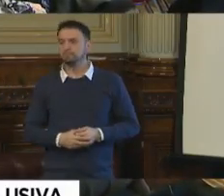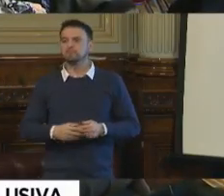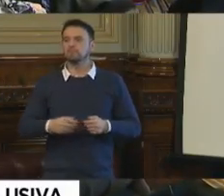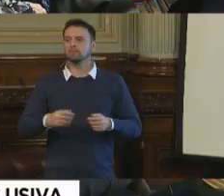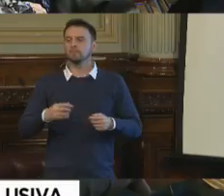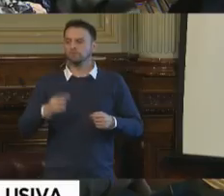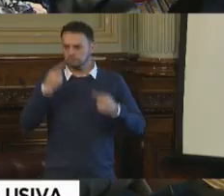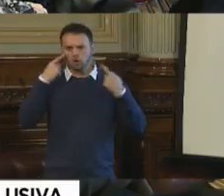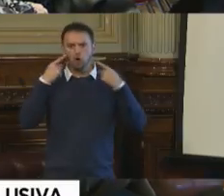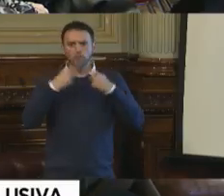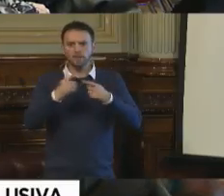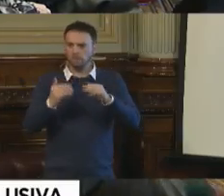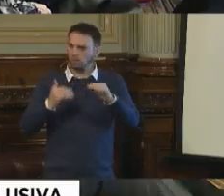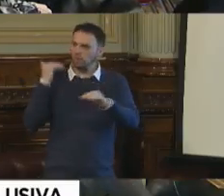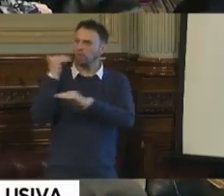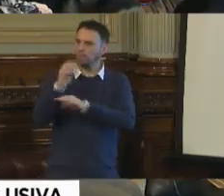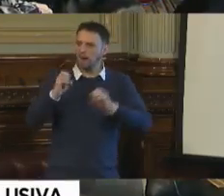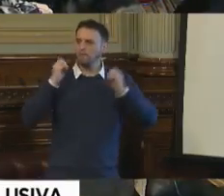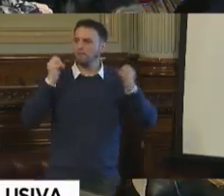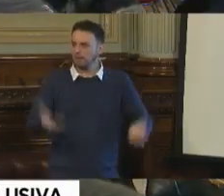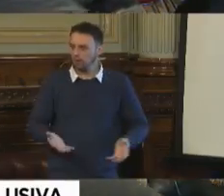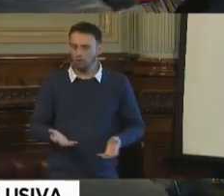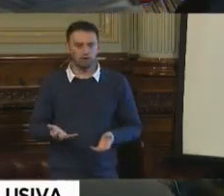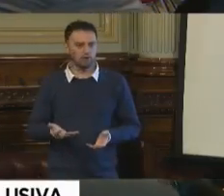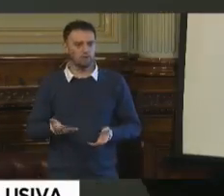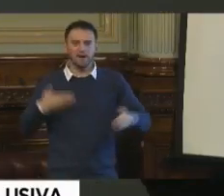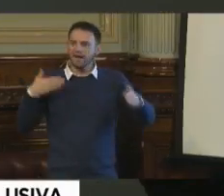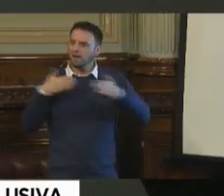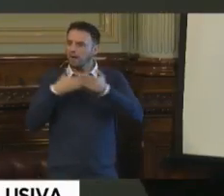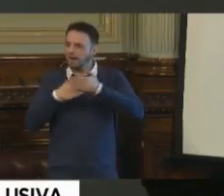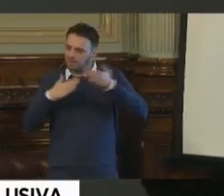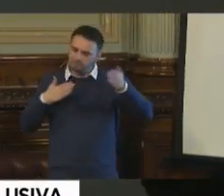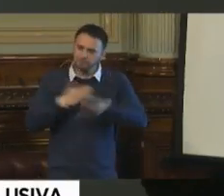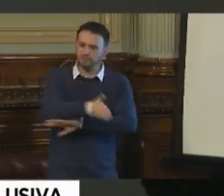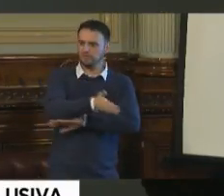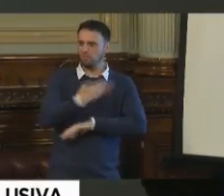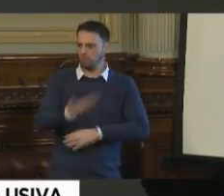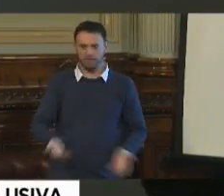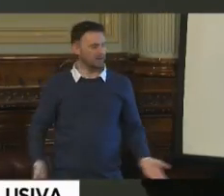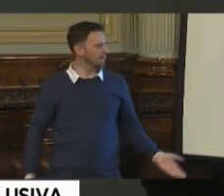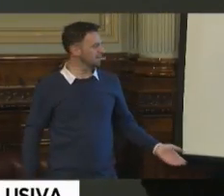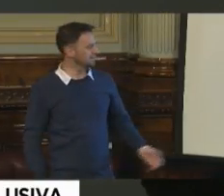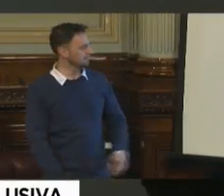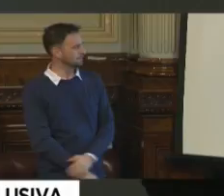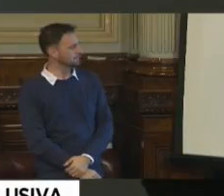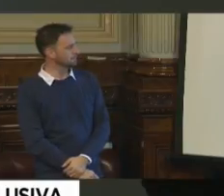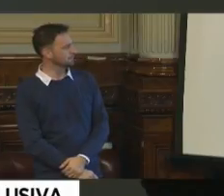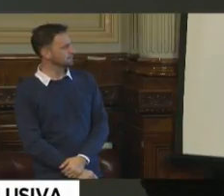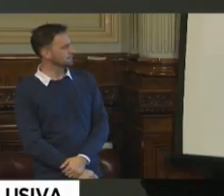actitudes proactivas que lleven a la eliminación de las barreras